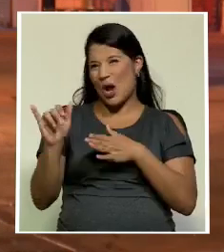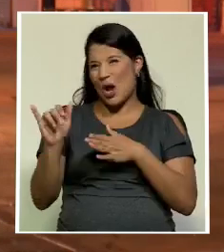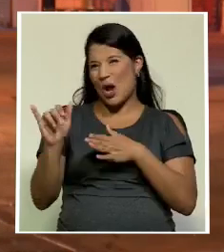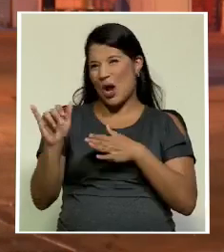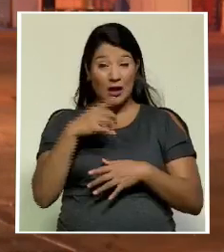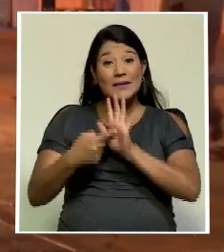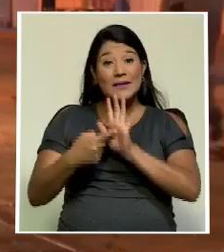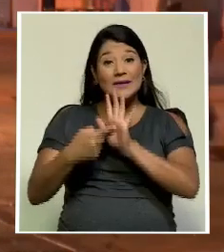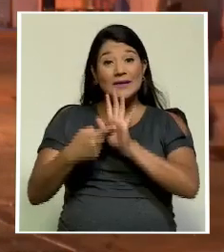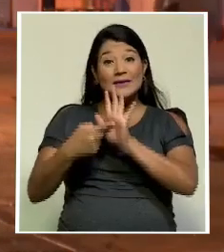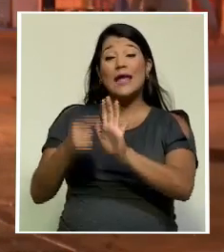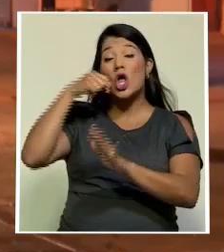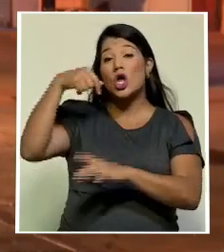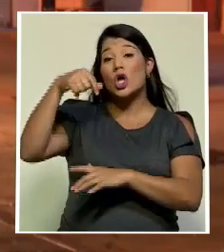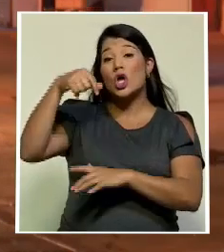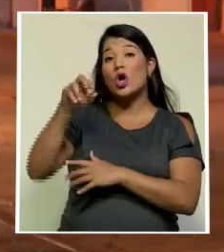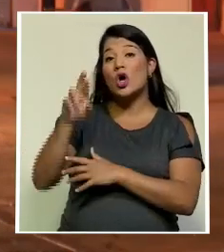presentar